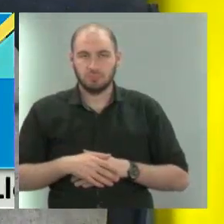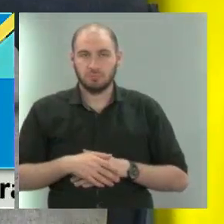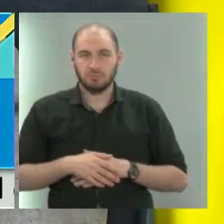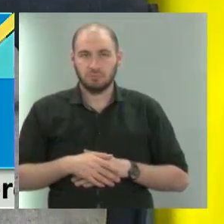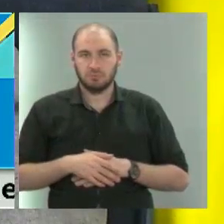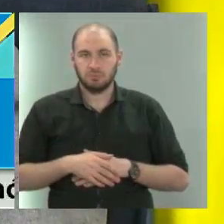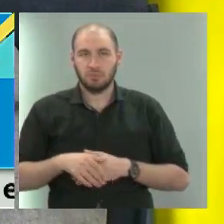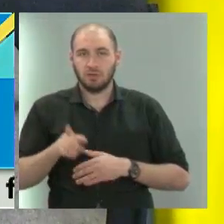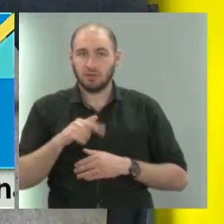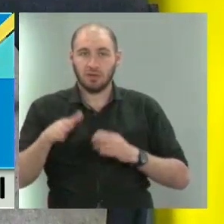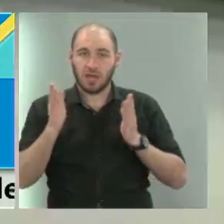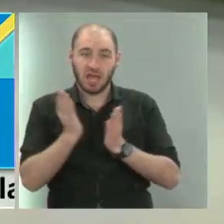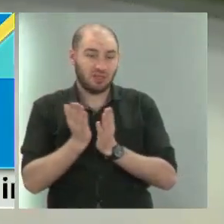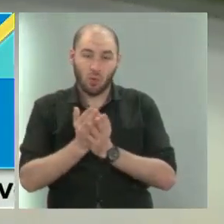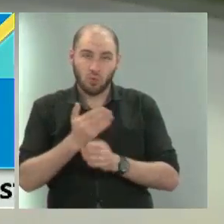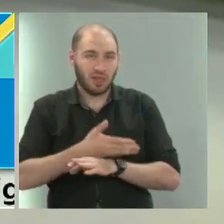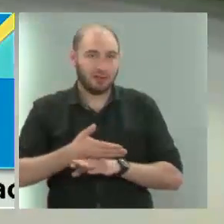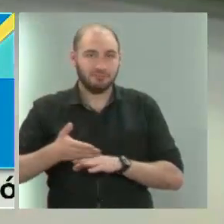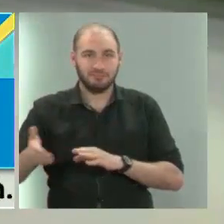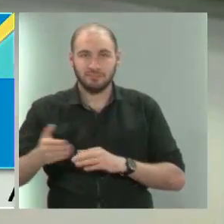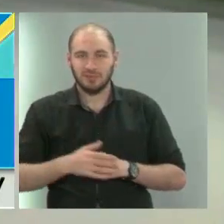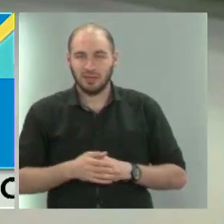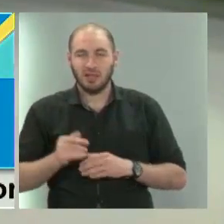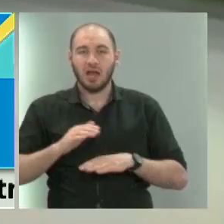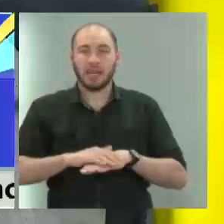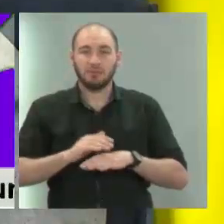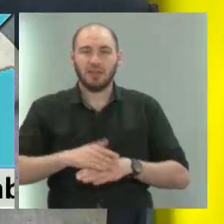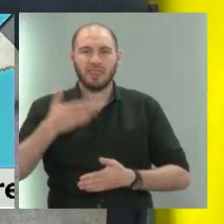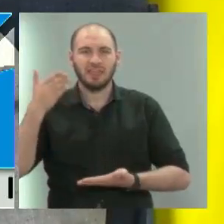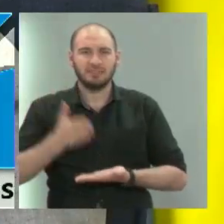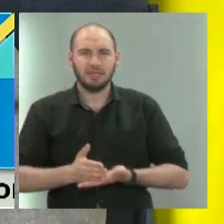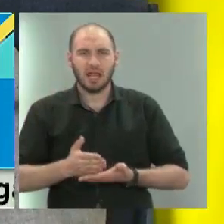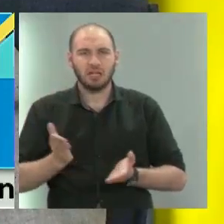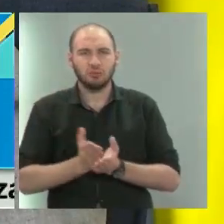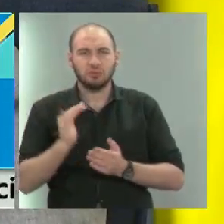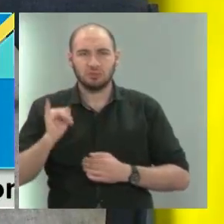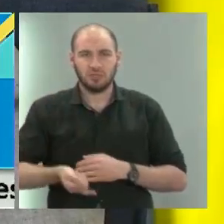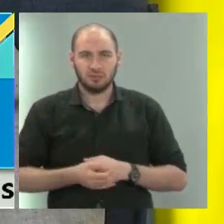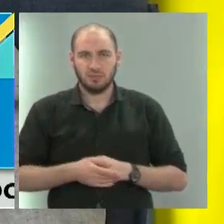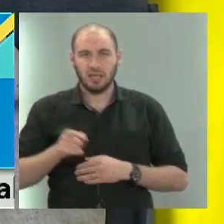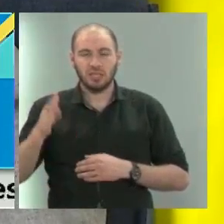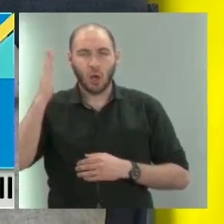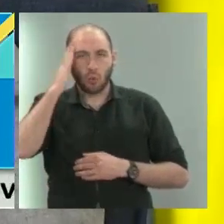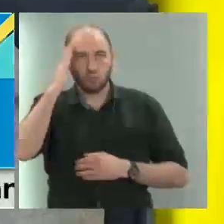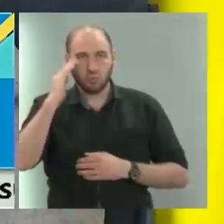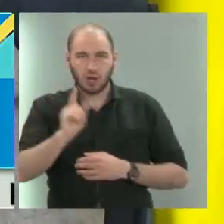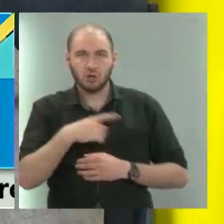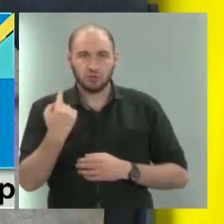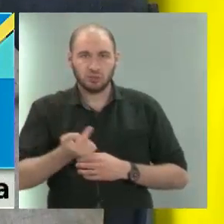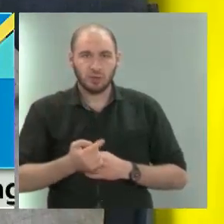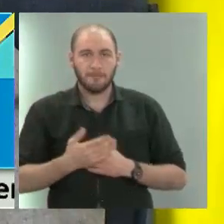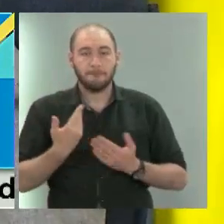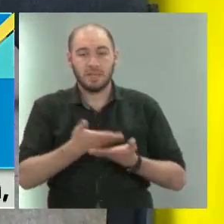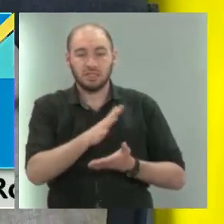que se han dedicado a estudiar, los que han tenido responsabilidad y disciplina para el estudio. Esa cultura que nosotros le estamos pidiendo